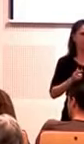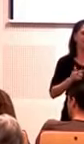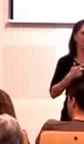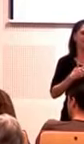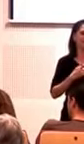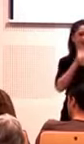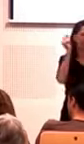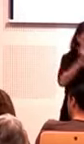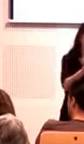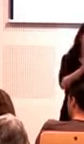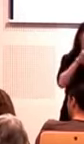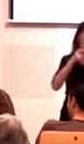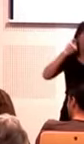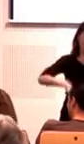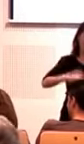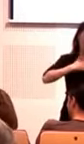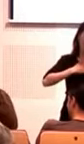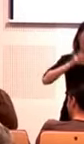tiene su tela, pero